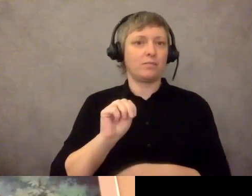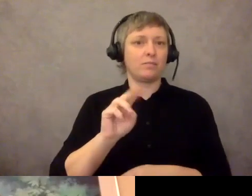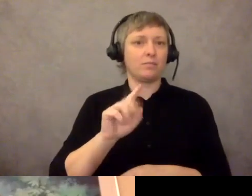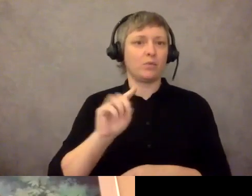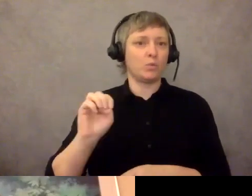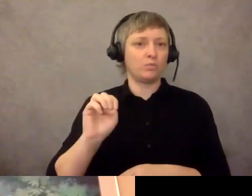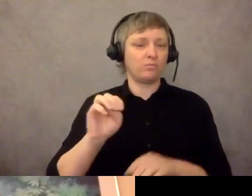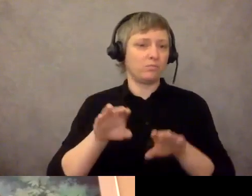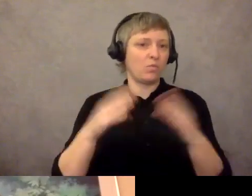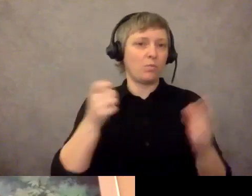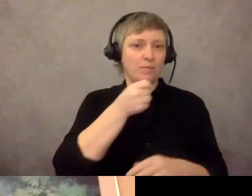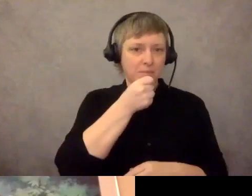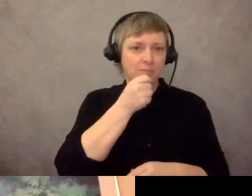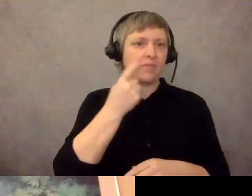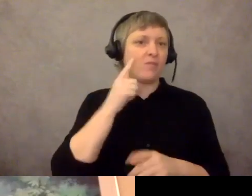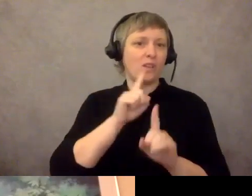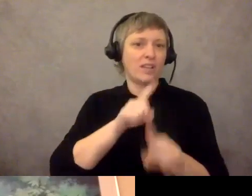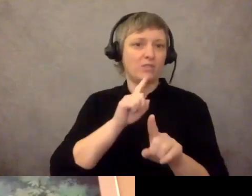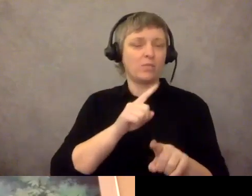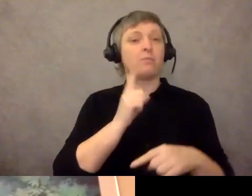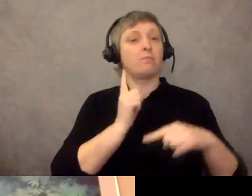I'm also monitoring chat.